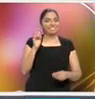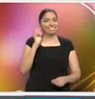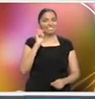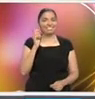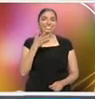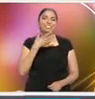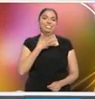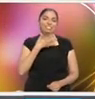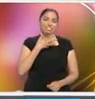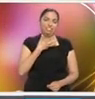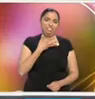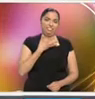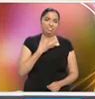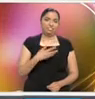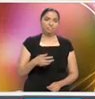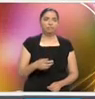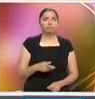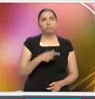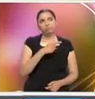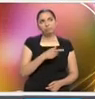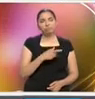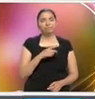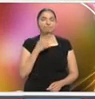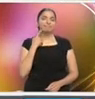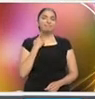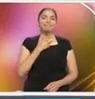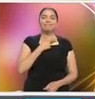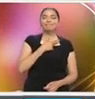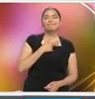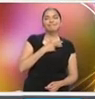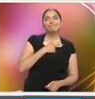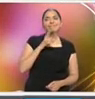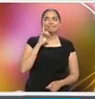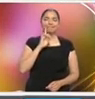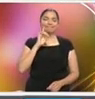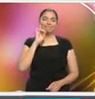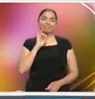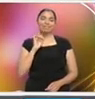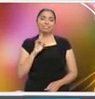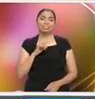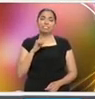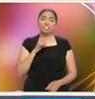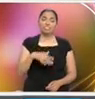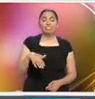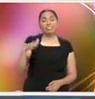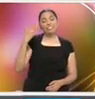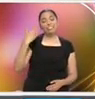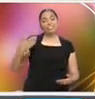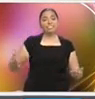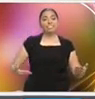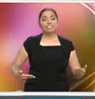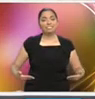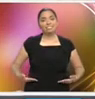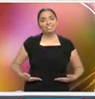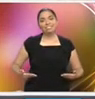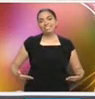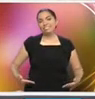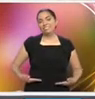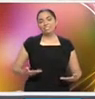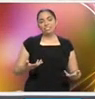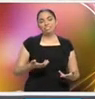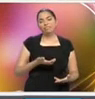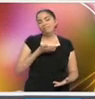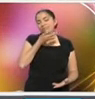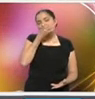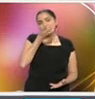sí era pues digamos de ojo alegre, y además recordemos que en ese entonces el teatro era el equivalente a ser una estrella